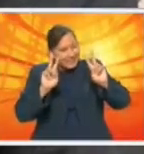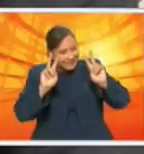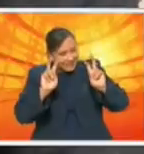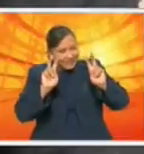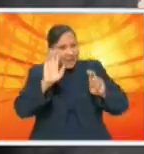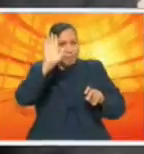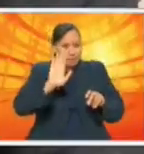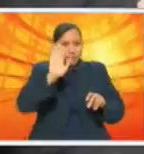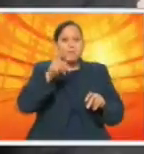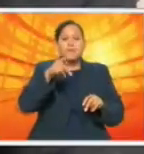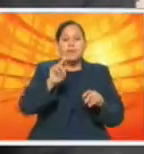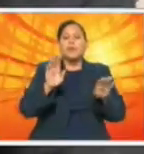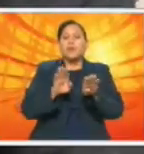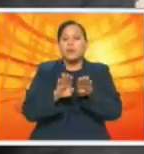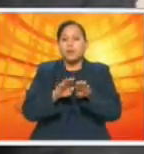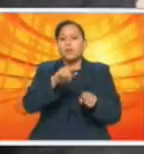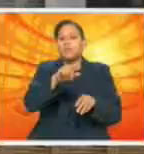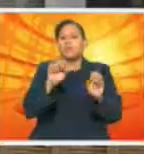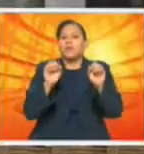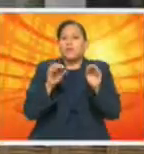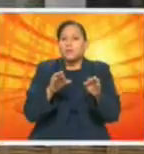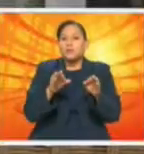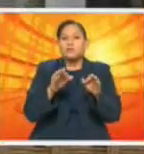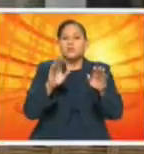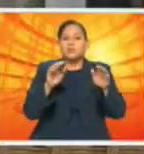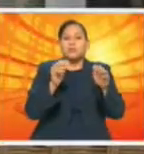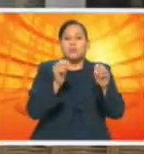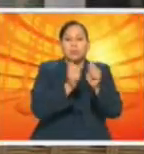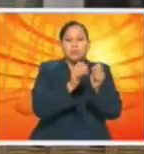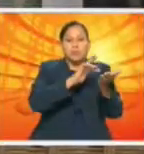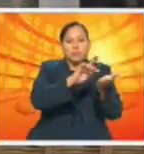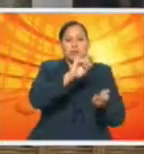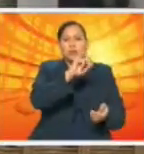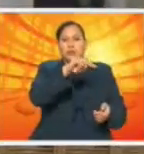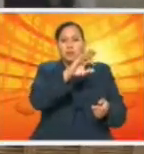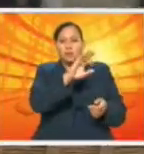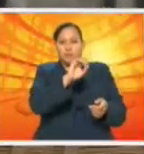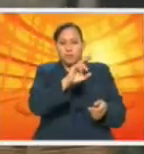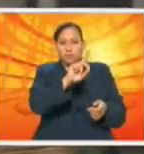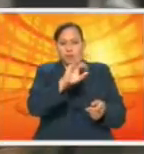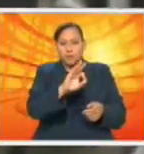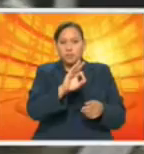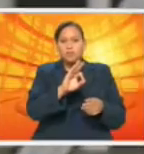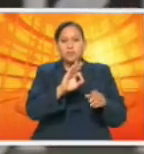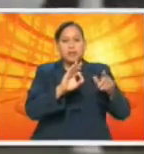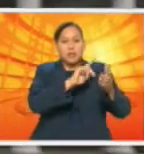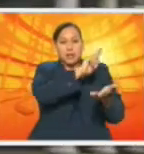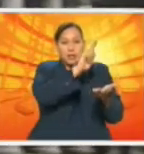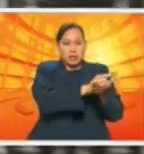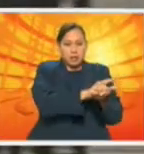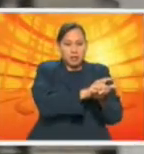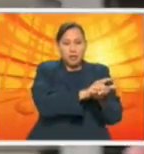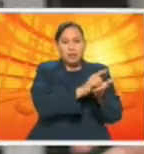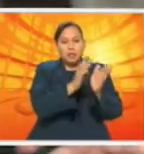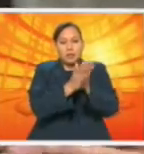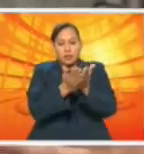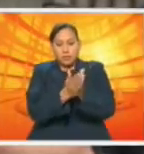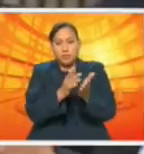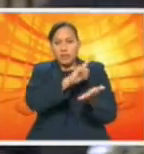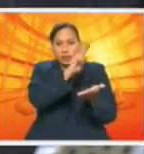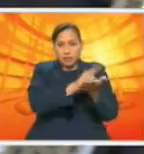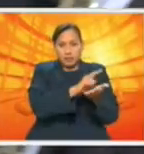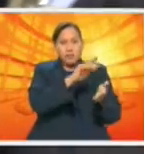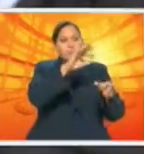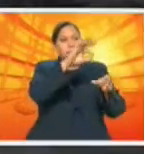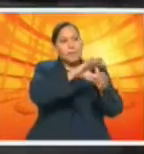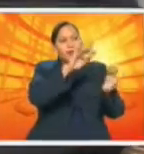hacer nosotros a través del instituto con InfoDF es cerrar la brecha entre la ley en los libros, la ley de participación